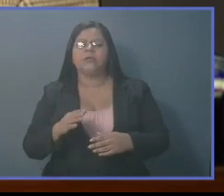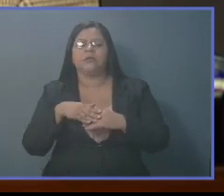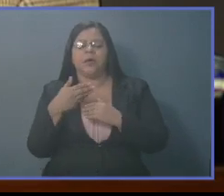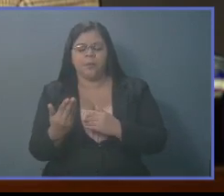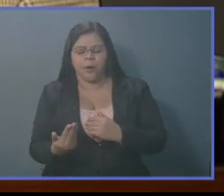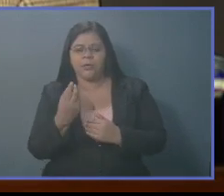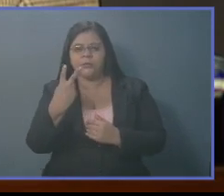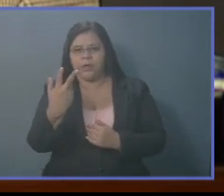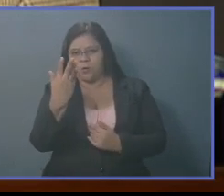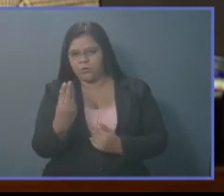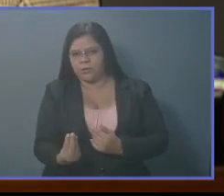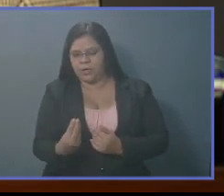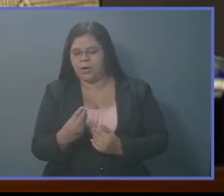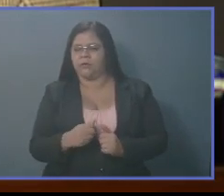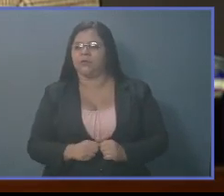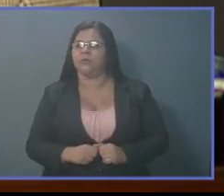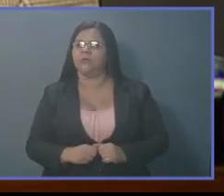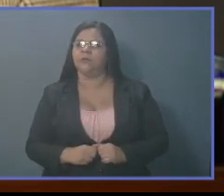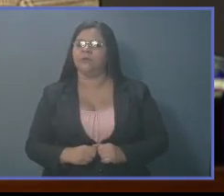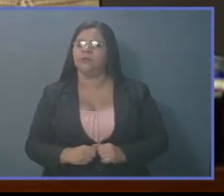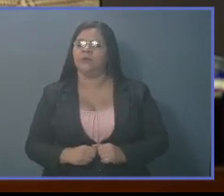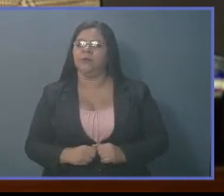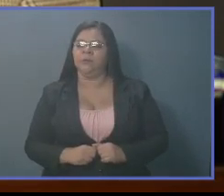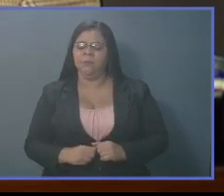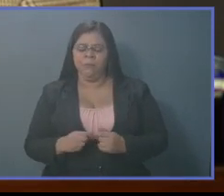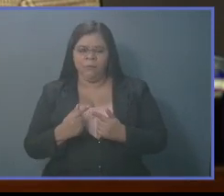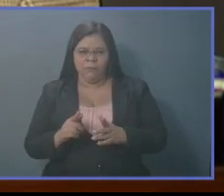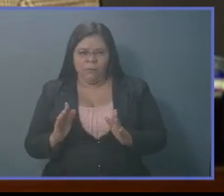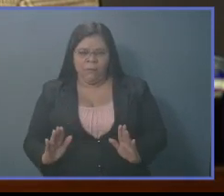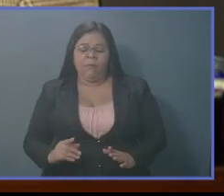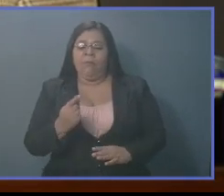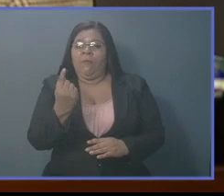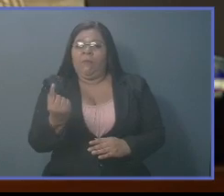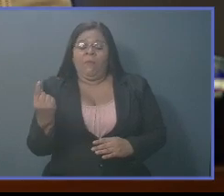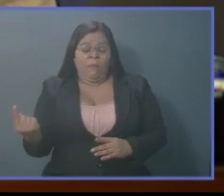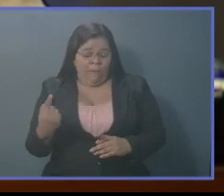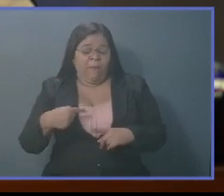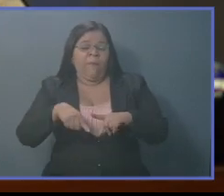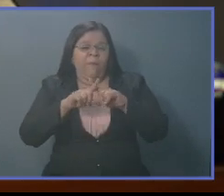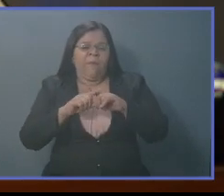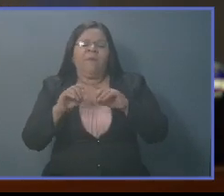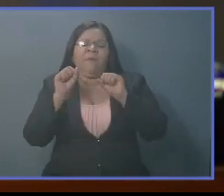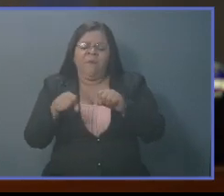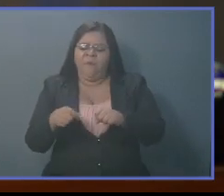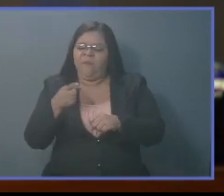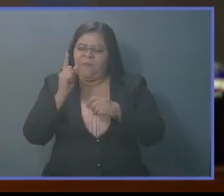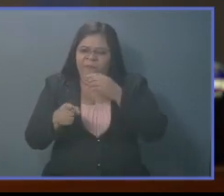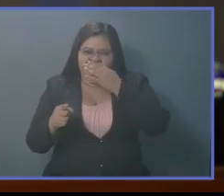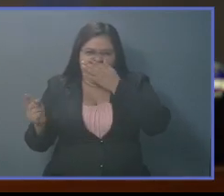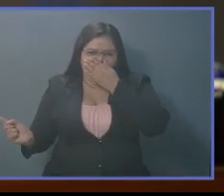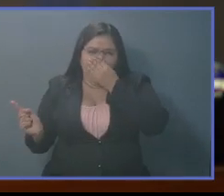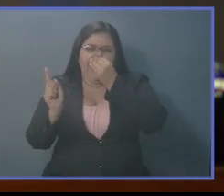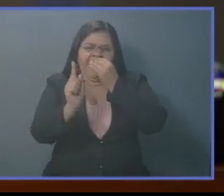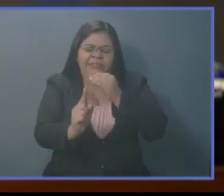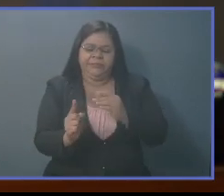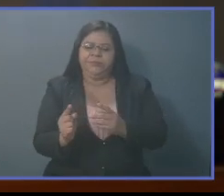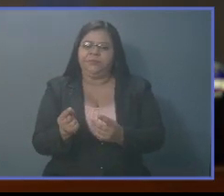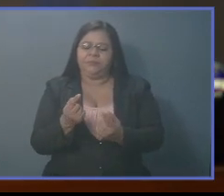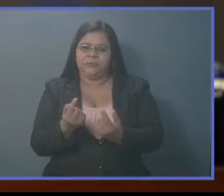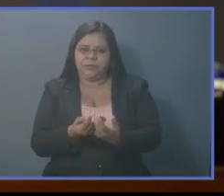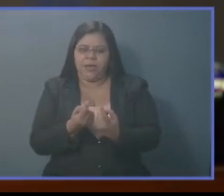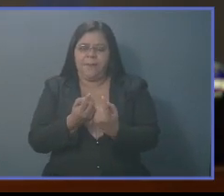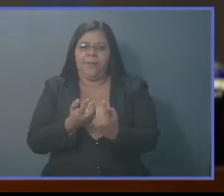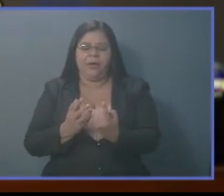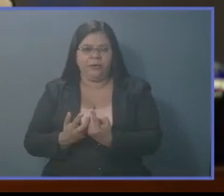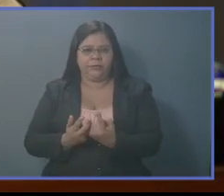dentro de los 2 días posteriores a su realización. En el caso de que las pruebas resulten positivas, deberá ordenarse el aislamiento según lo disponga las autoridades del